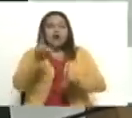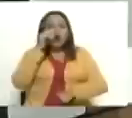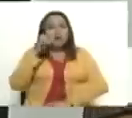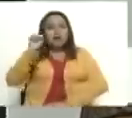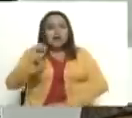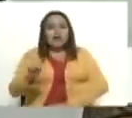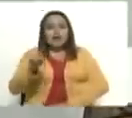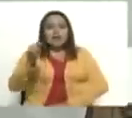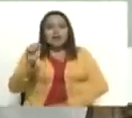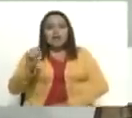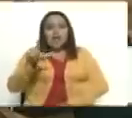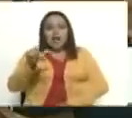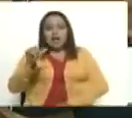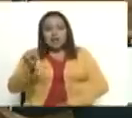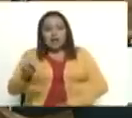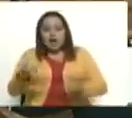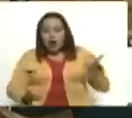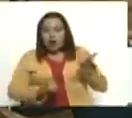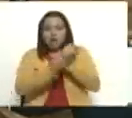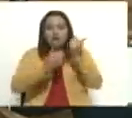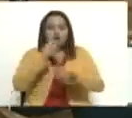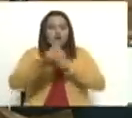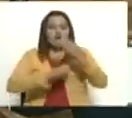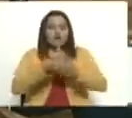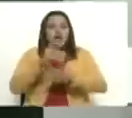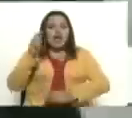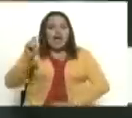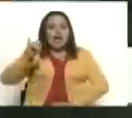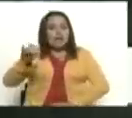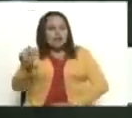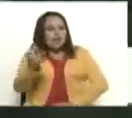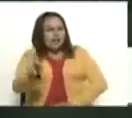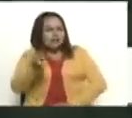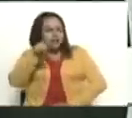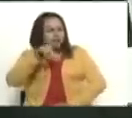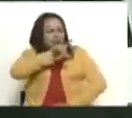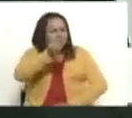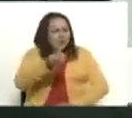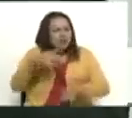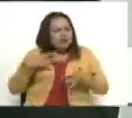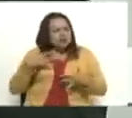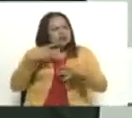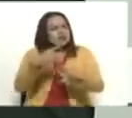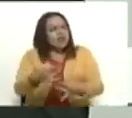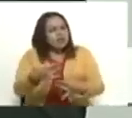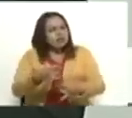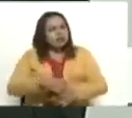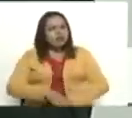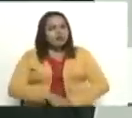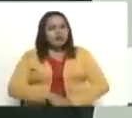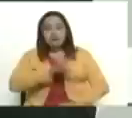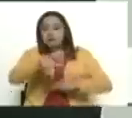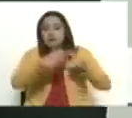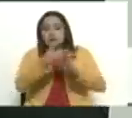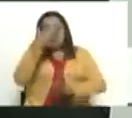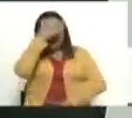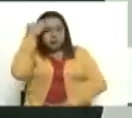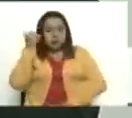tuit, apoyamos la aplicación del TIAR? Es una pregunta interesante para evitar la amnesia